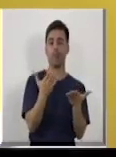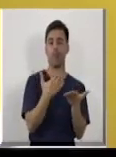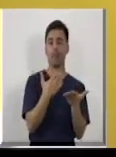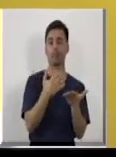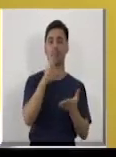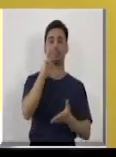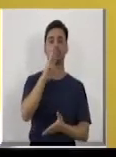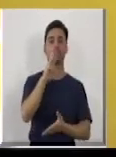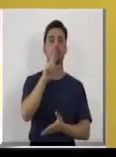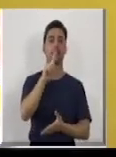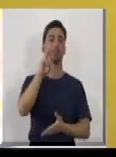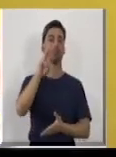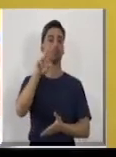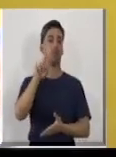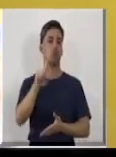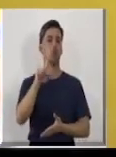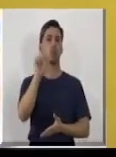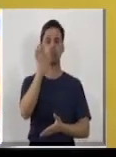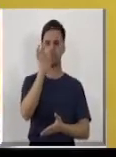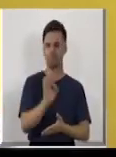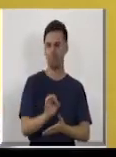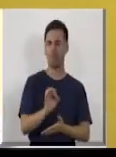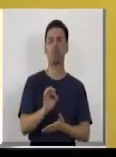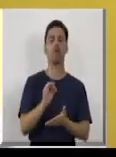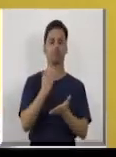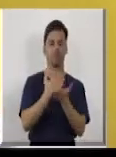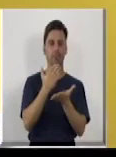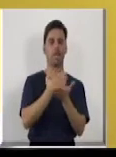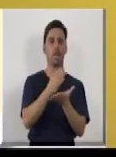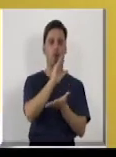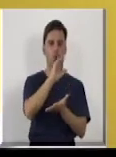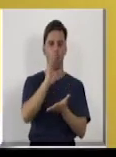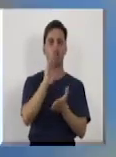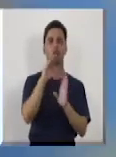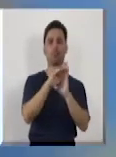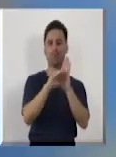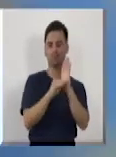escuelas que están hoy en el experimento con respecto al perfeccionamiento.